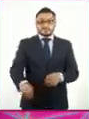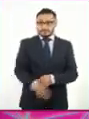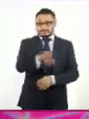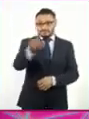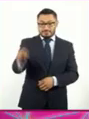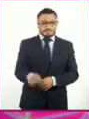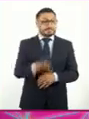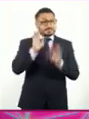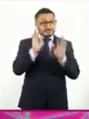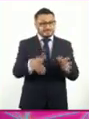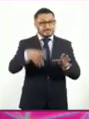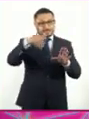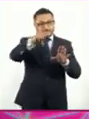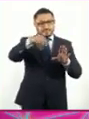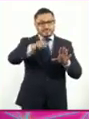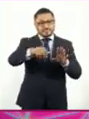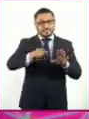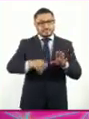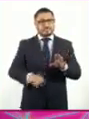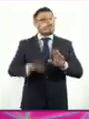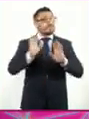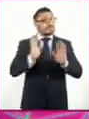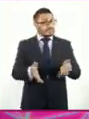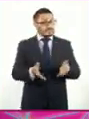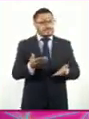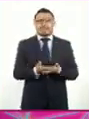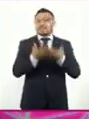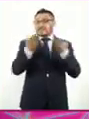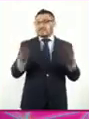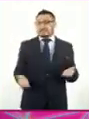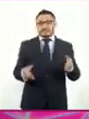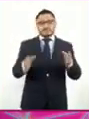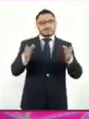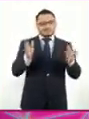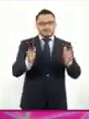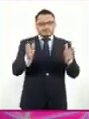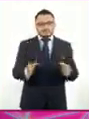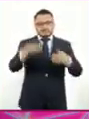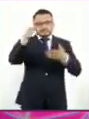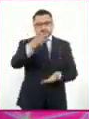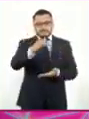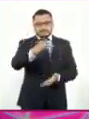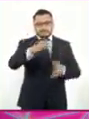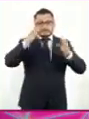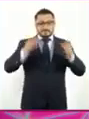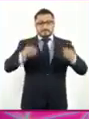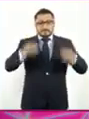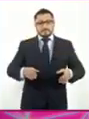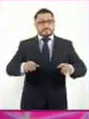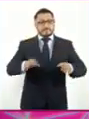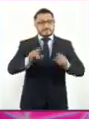Posteriormente, una vez que hicimos las perforaciones, vamos a alinear todas nuestras hojas,